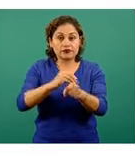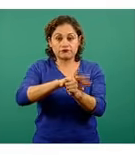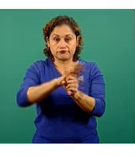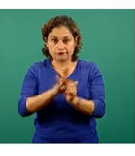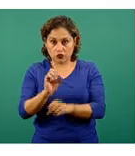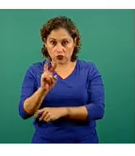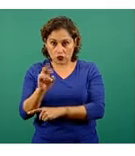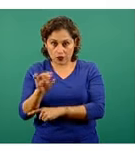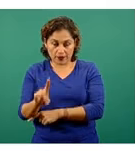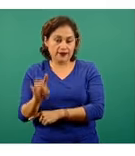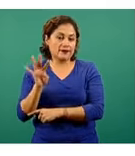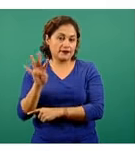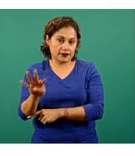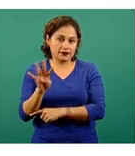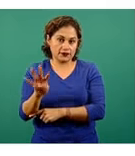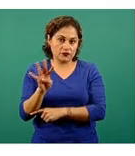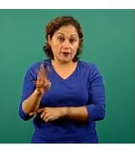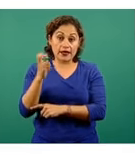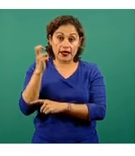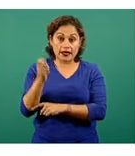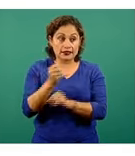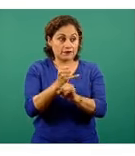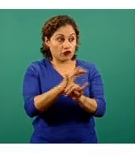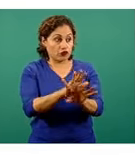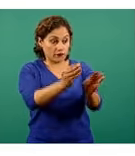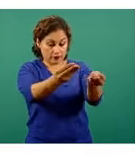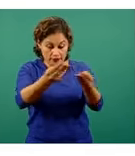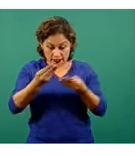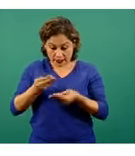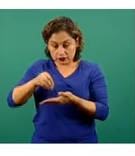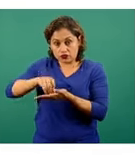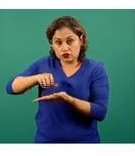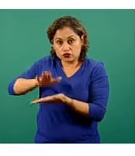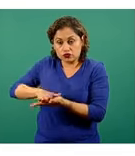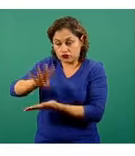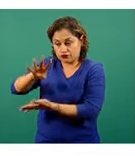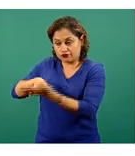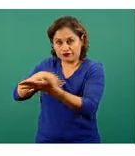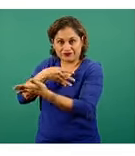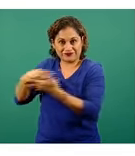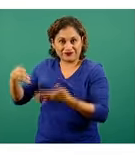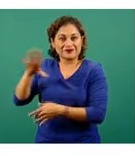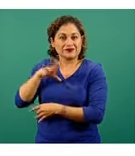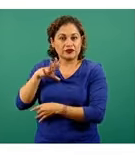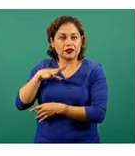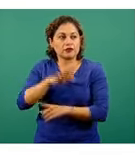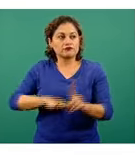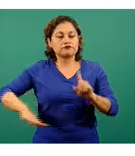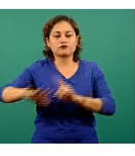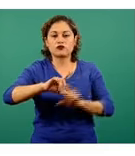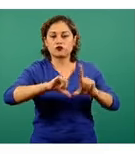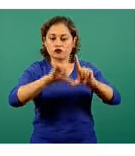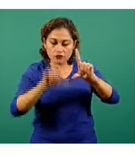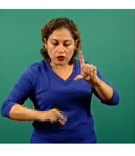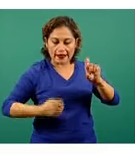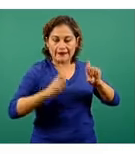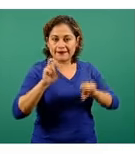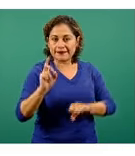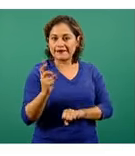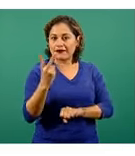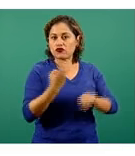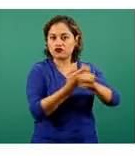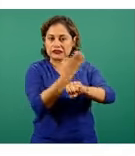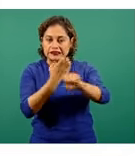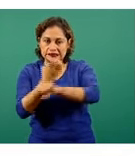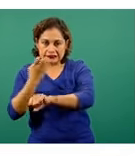que tenemos en el sistema informático, al cual notifican y reportan todas las 32 entidades federativas y